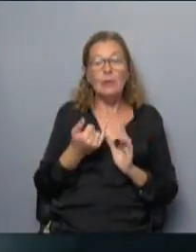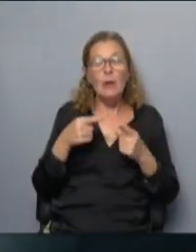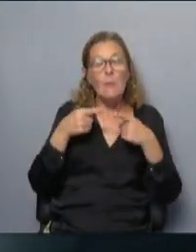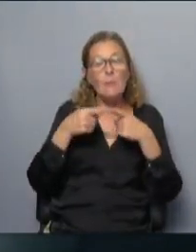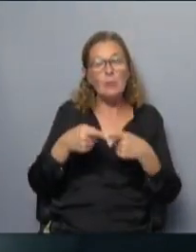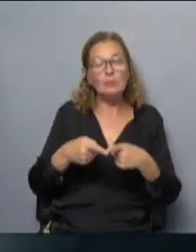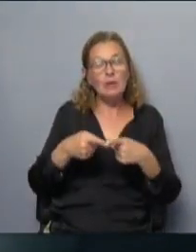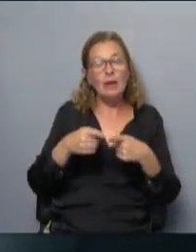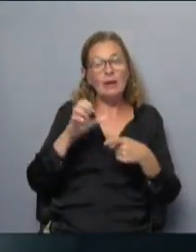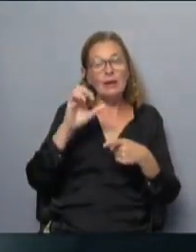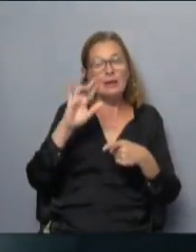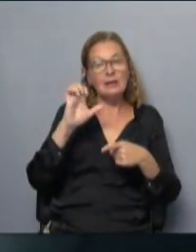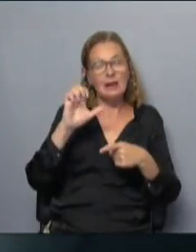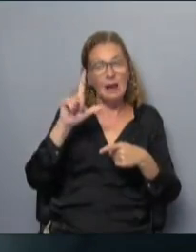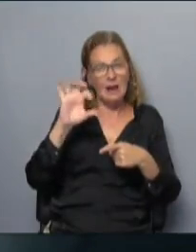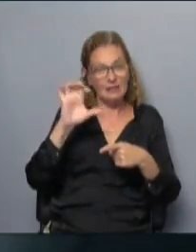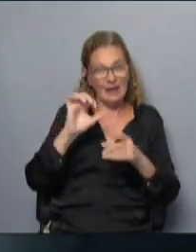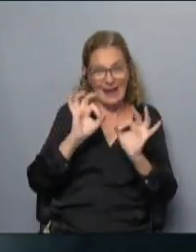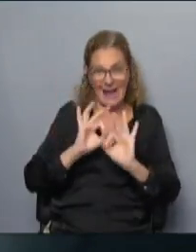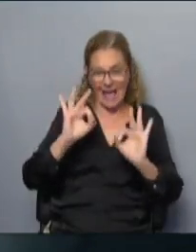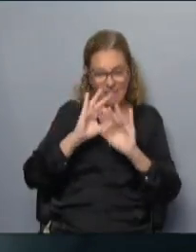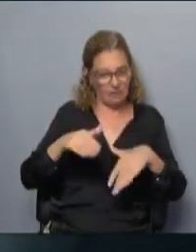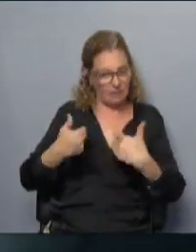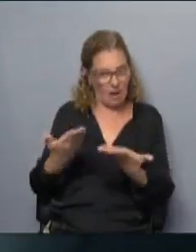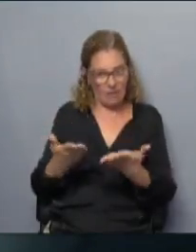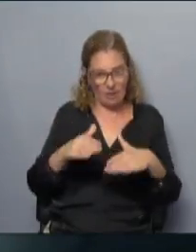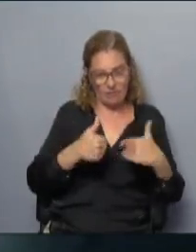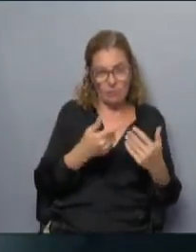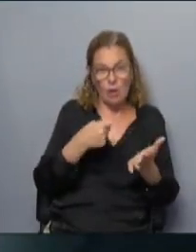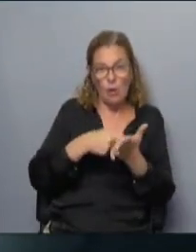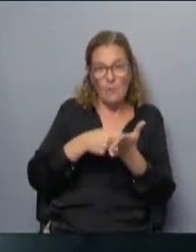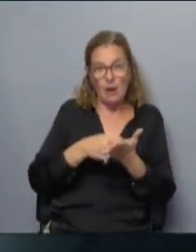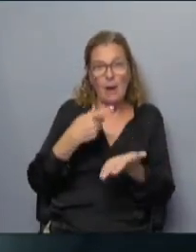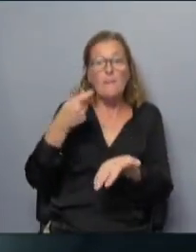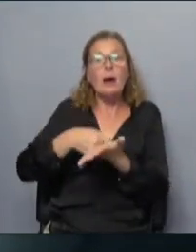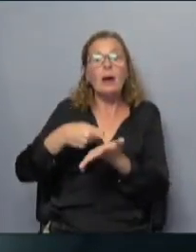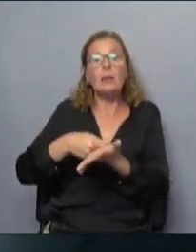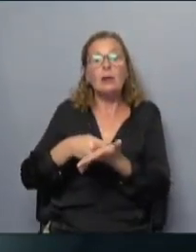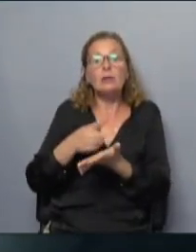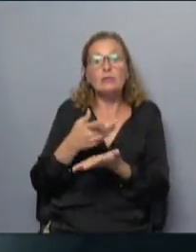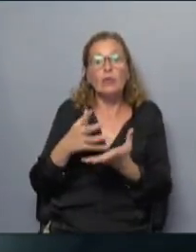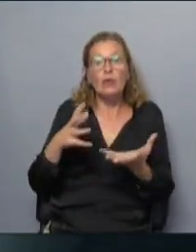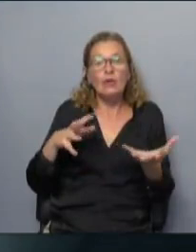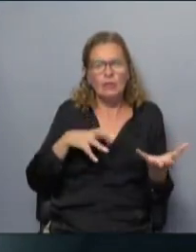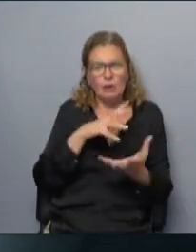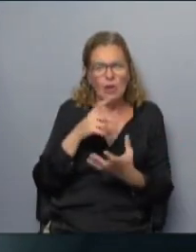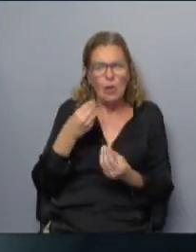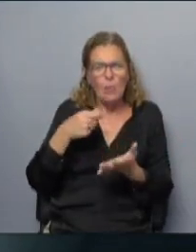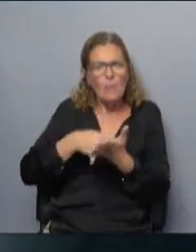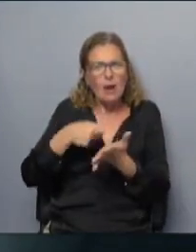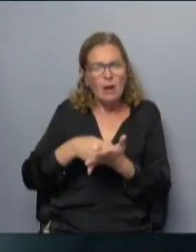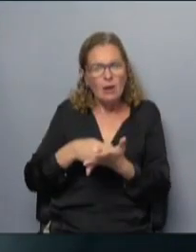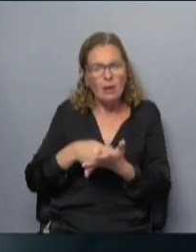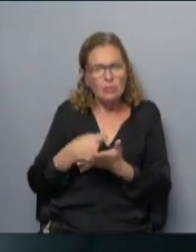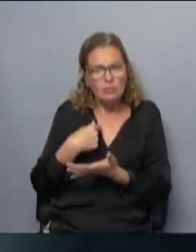de rieles todos nada se regalaba vuelve a comprar lo pagaba eso fue una revolución la gente se aplique como usted paga